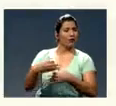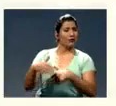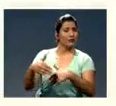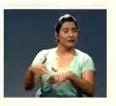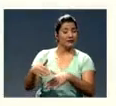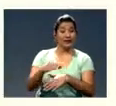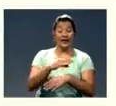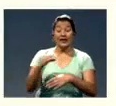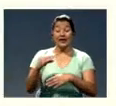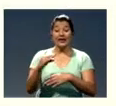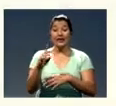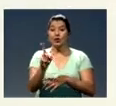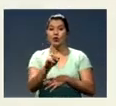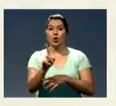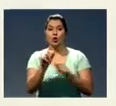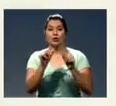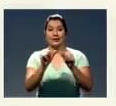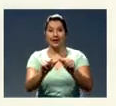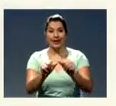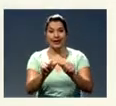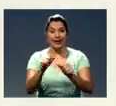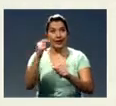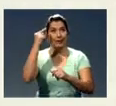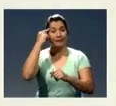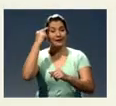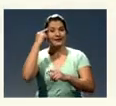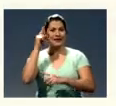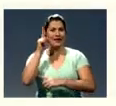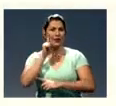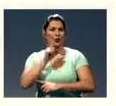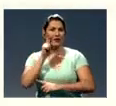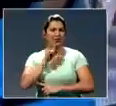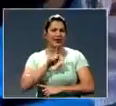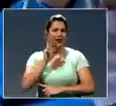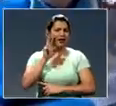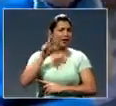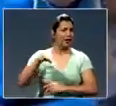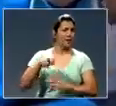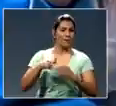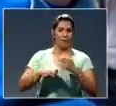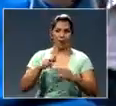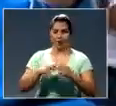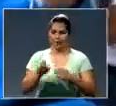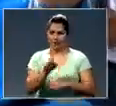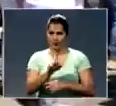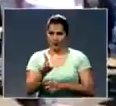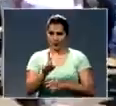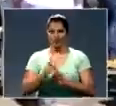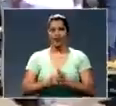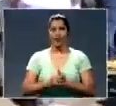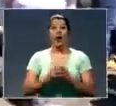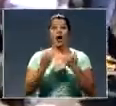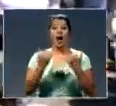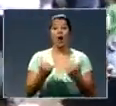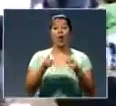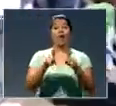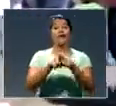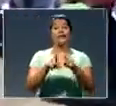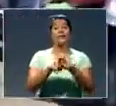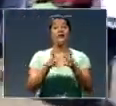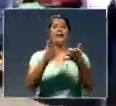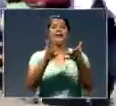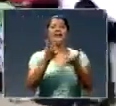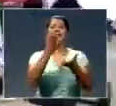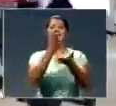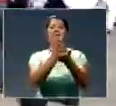engañarnos imaginando los problemas de nuestros cantones como algo lejano. Pero esta vez la lucha también será contra las noticias falsas en